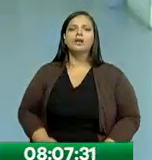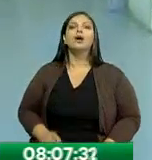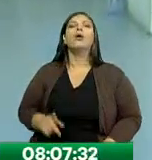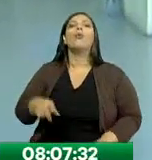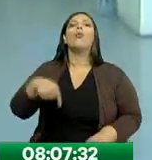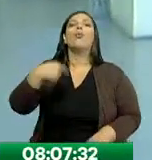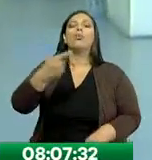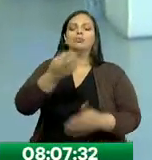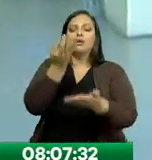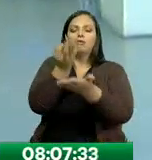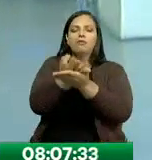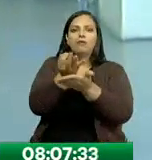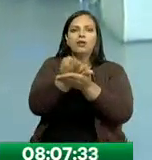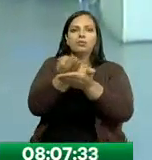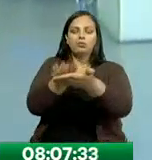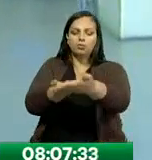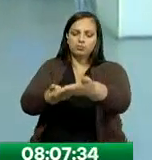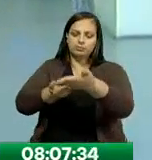pendiente 170.